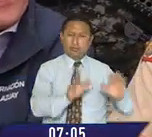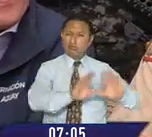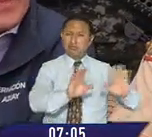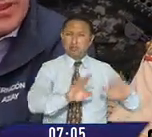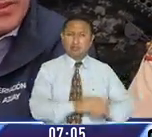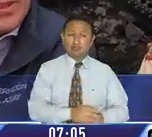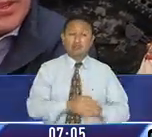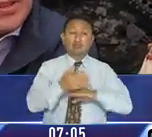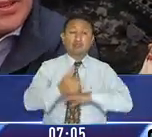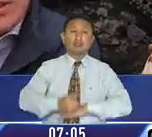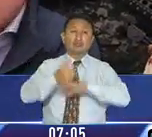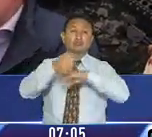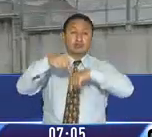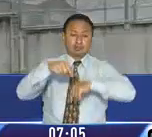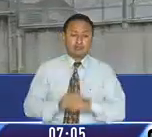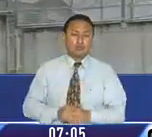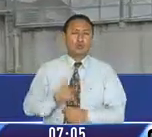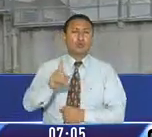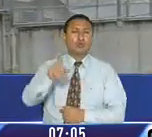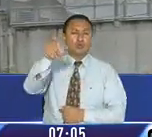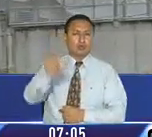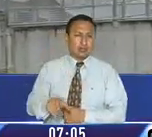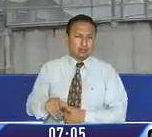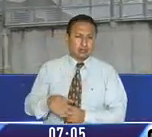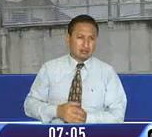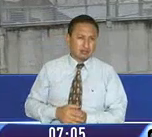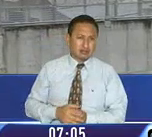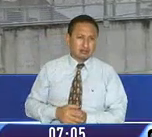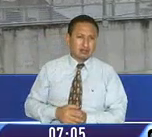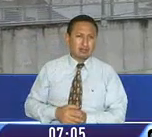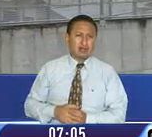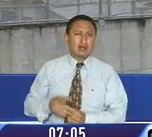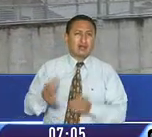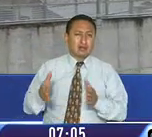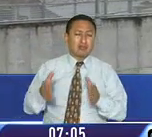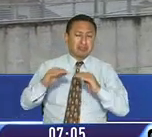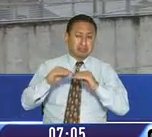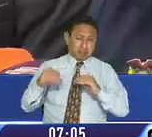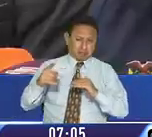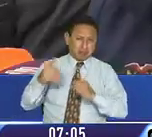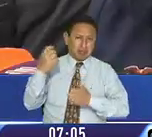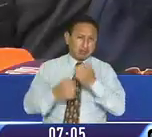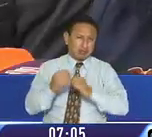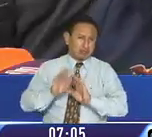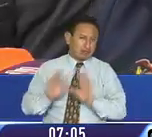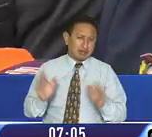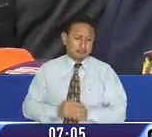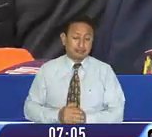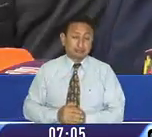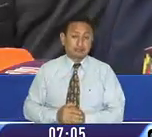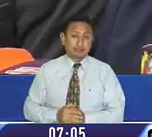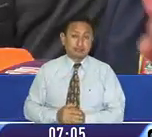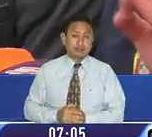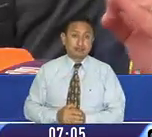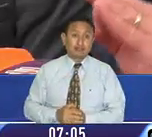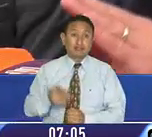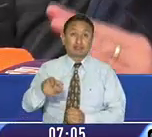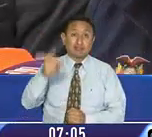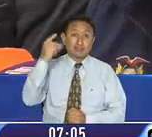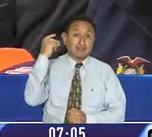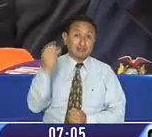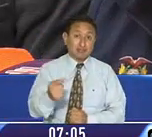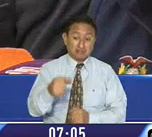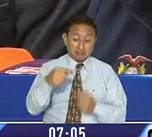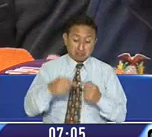únicamente se trató de una alerta de una presunta alteración del orden en el pabellón de mediana seguridad. Acto seguido y de forma